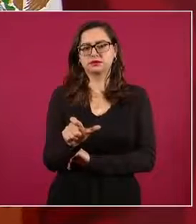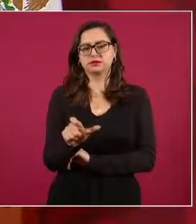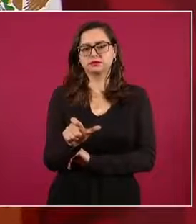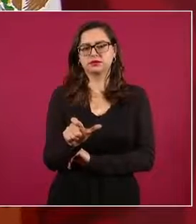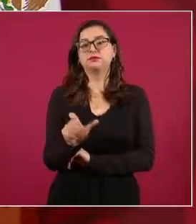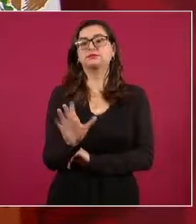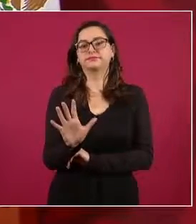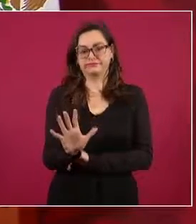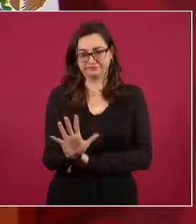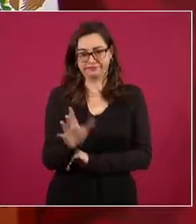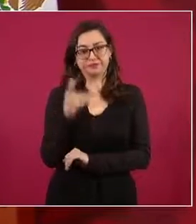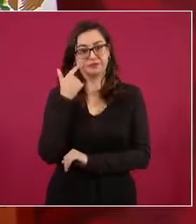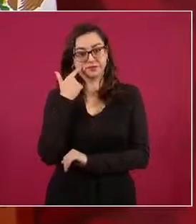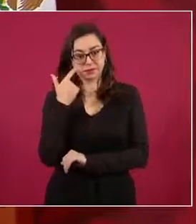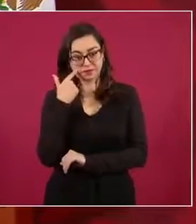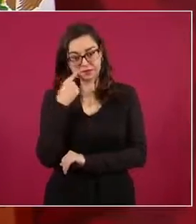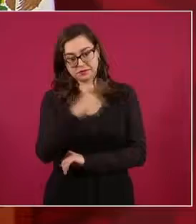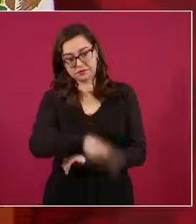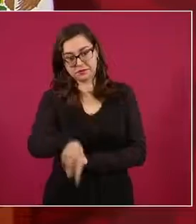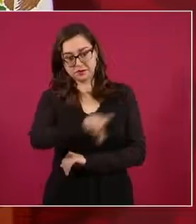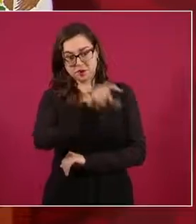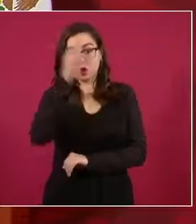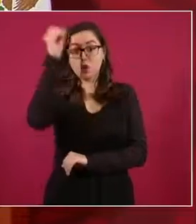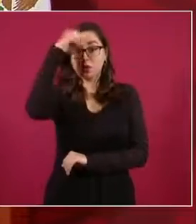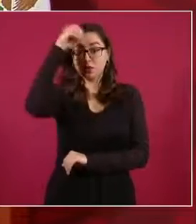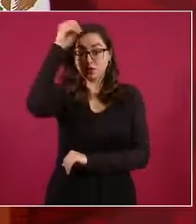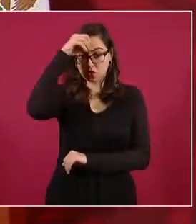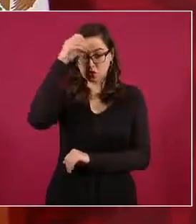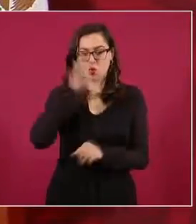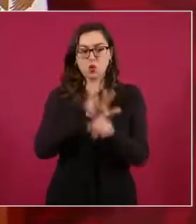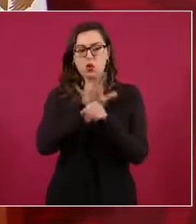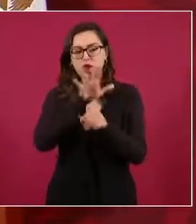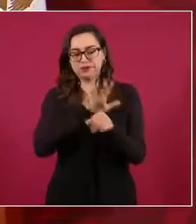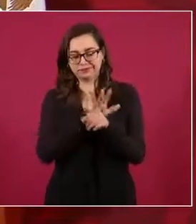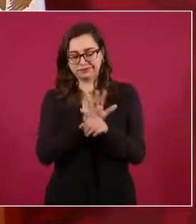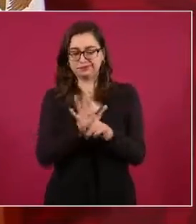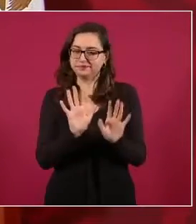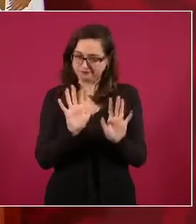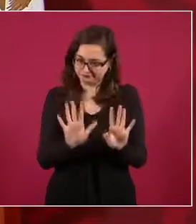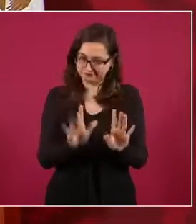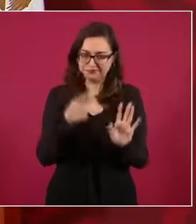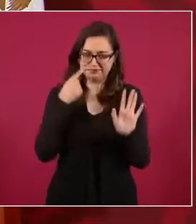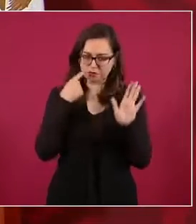y van a ver la opinión del Reforma,